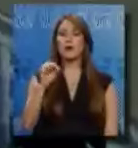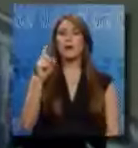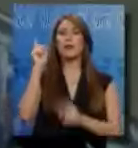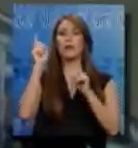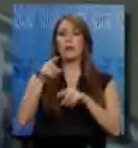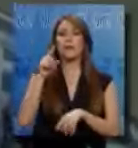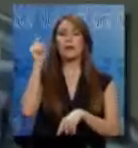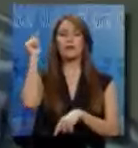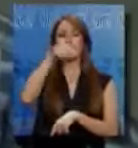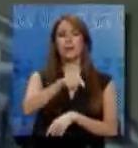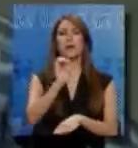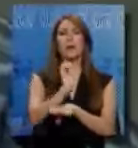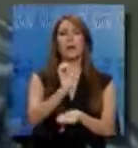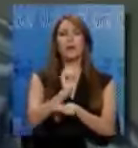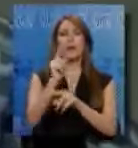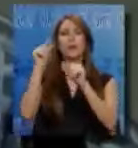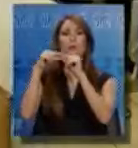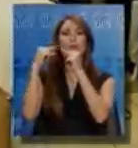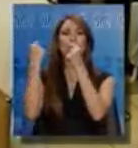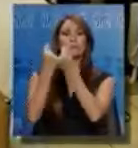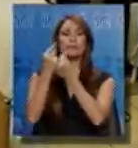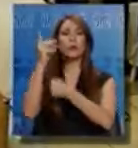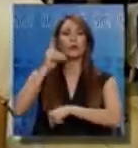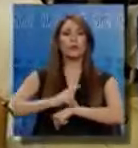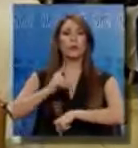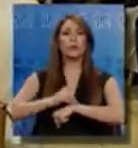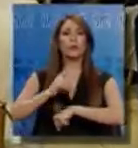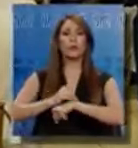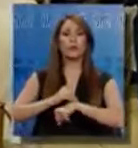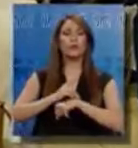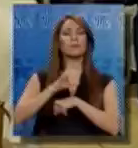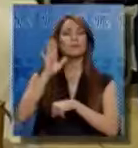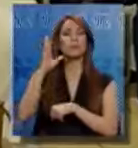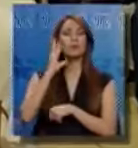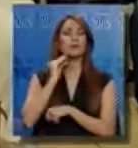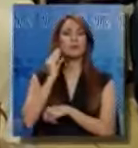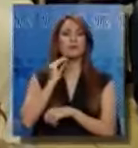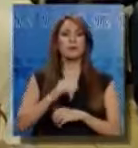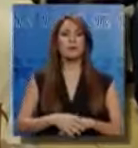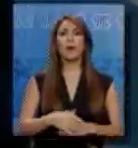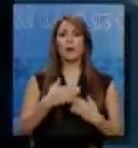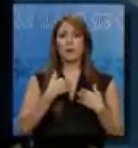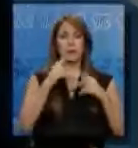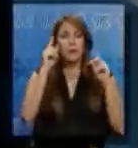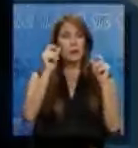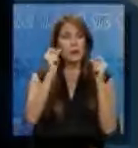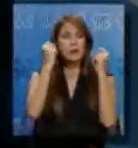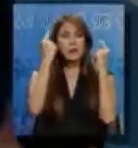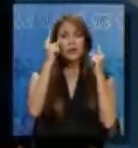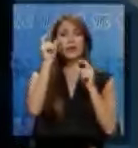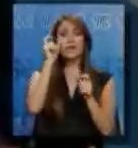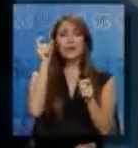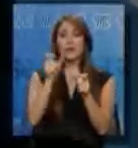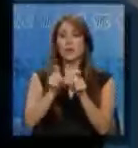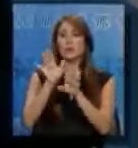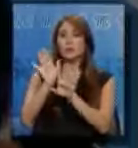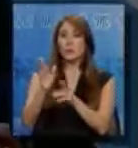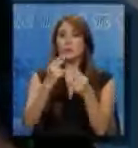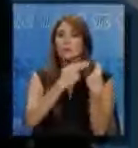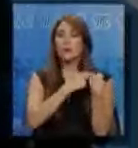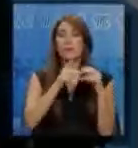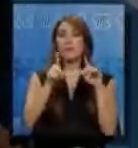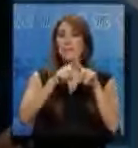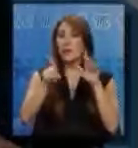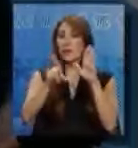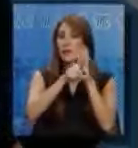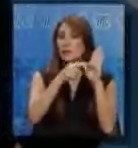al Ecuador un grupo de médicos forenses. Es absolutamente comprensible, esto está en manos de la fiscalía, no sé si la ley